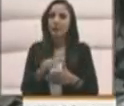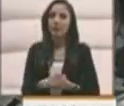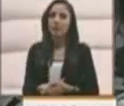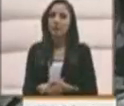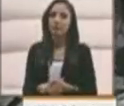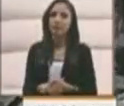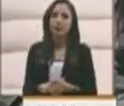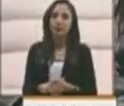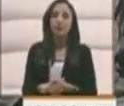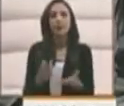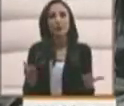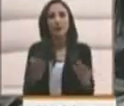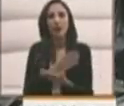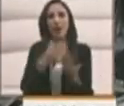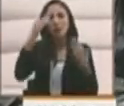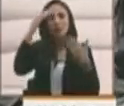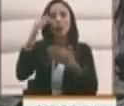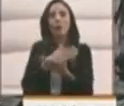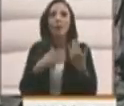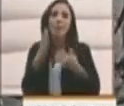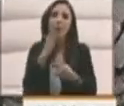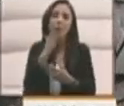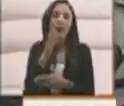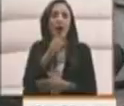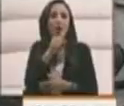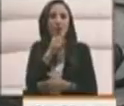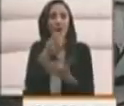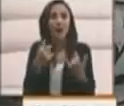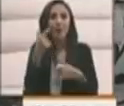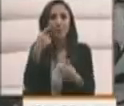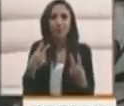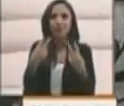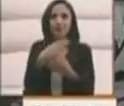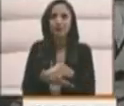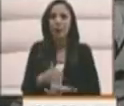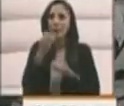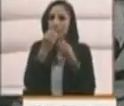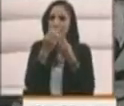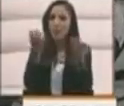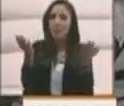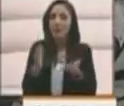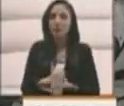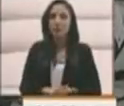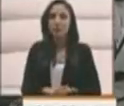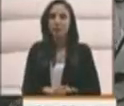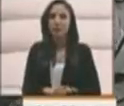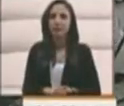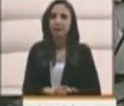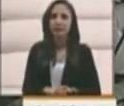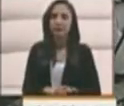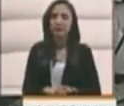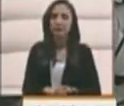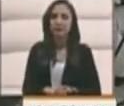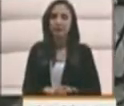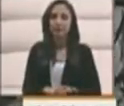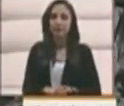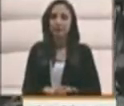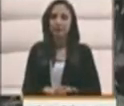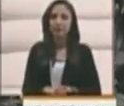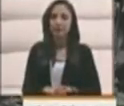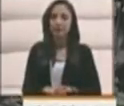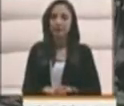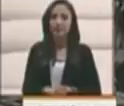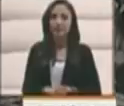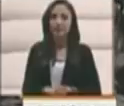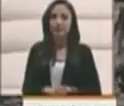Gaby dice un saludito para mi mamá Milagros y mi abuela Licha en Cagua. Un beso para ti, querida Gabriela. Un abrazote y un beso para